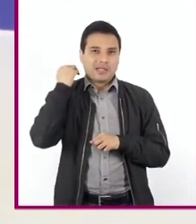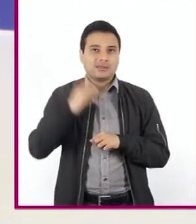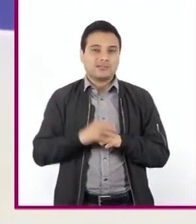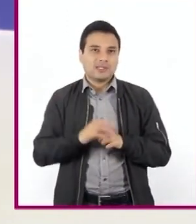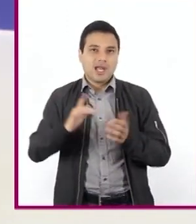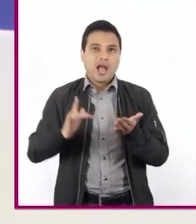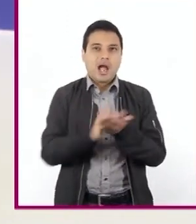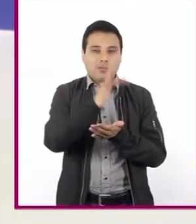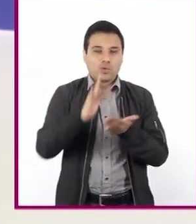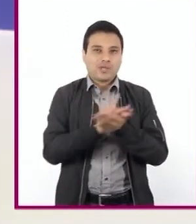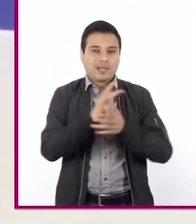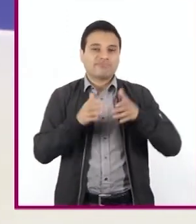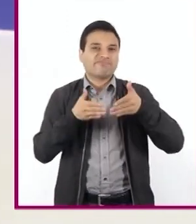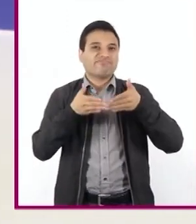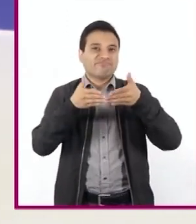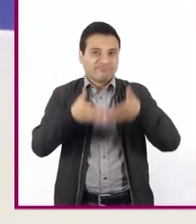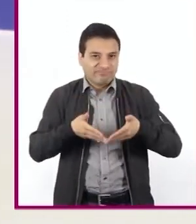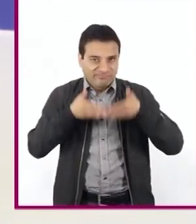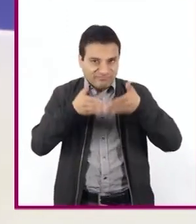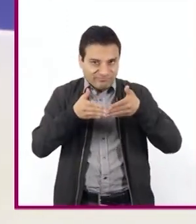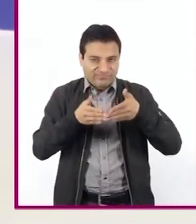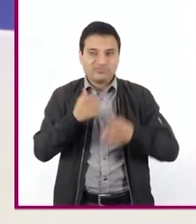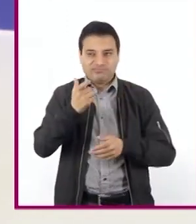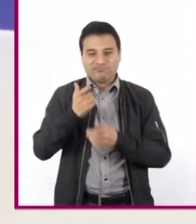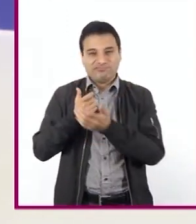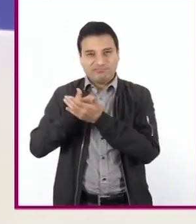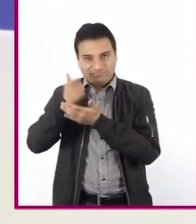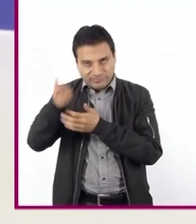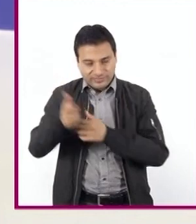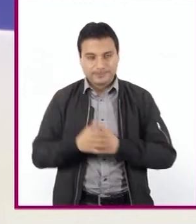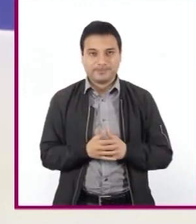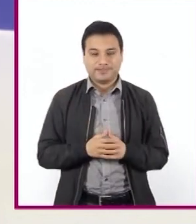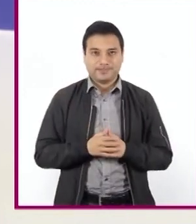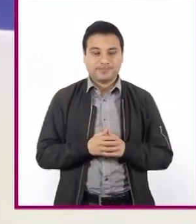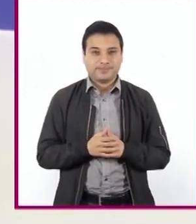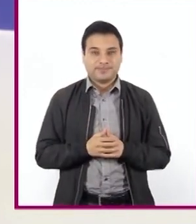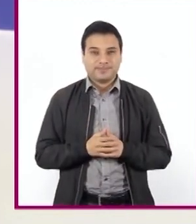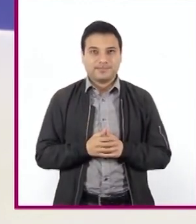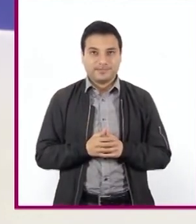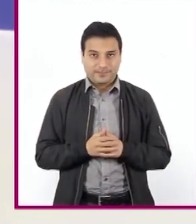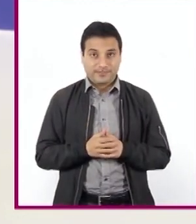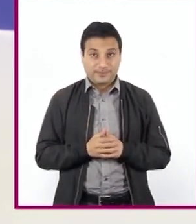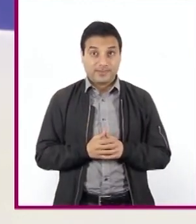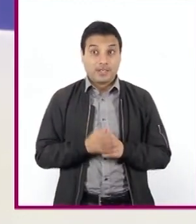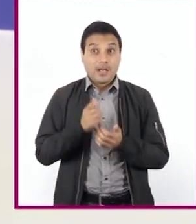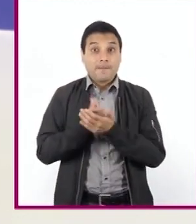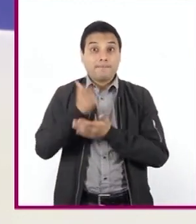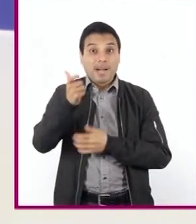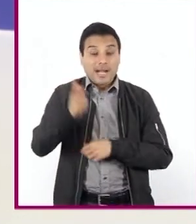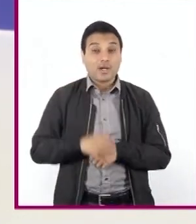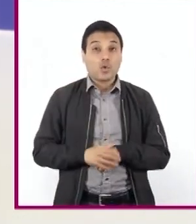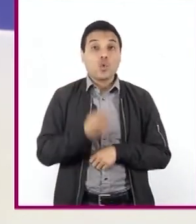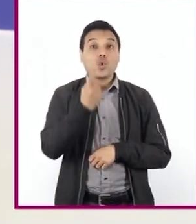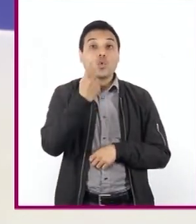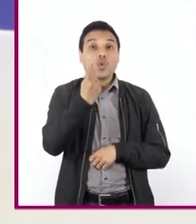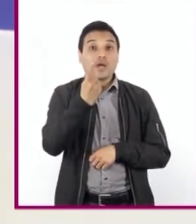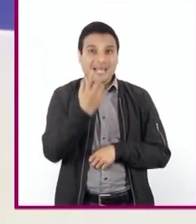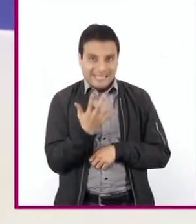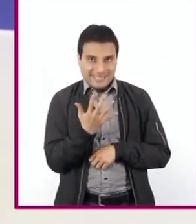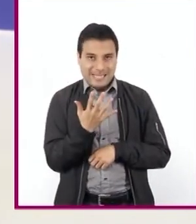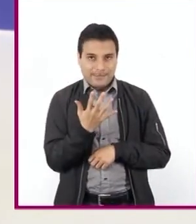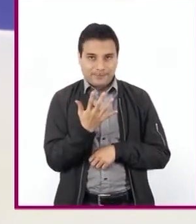de conquista y colonización en Nueva España, aunque pagaban una quinta parte del obtenido a la